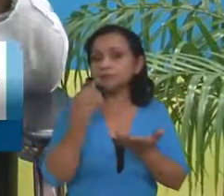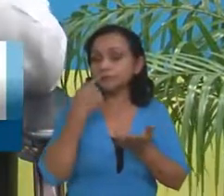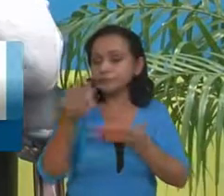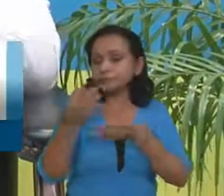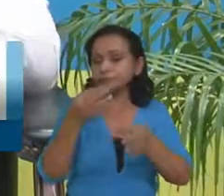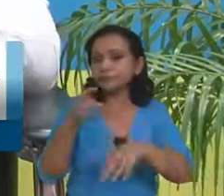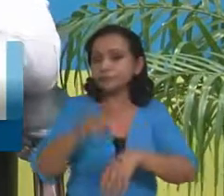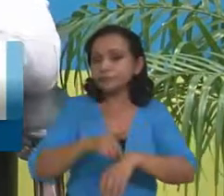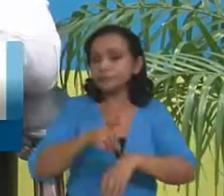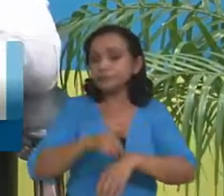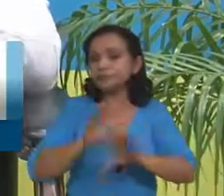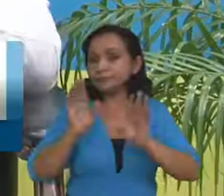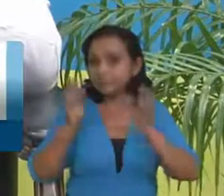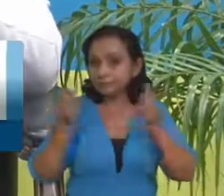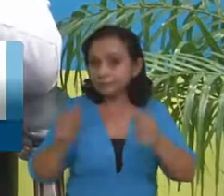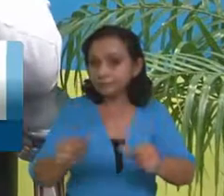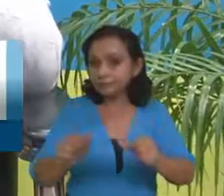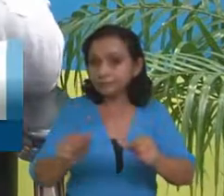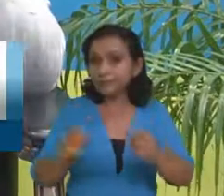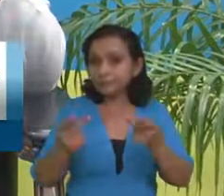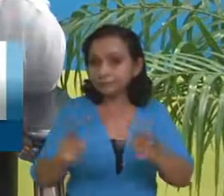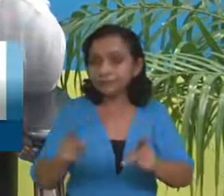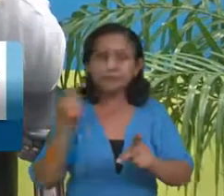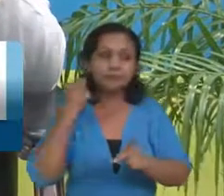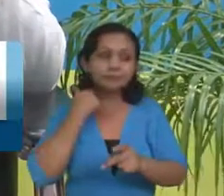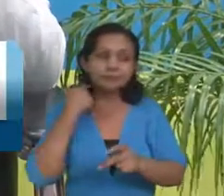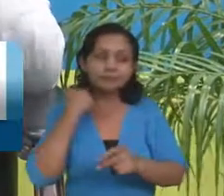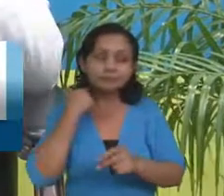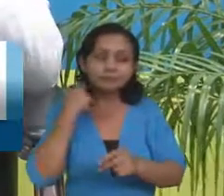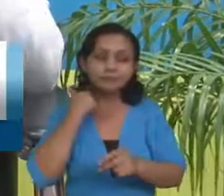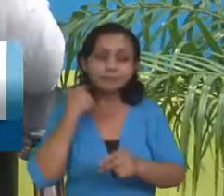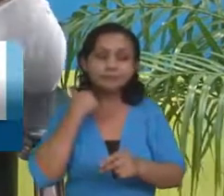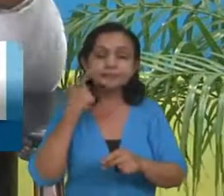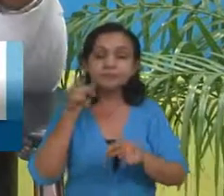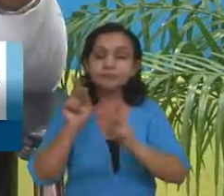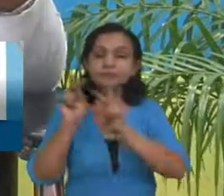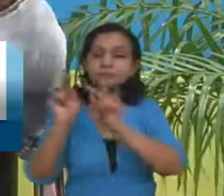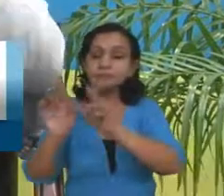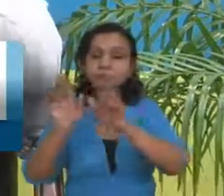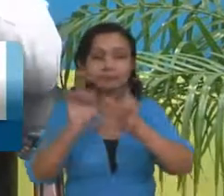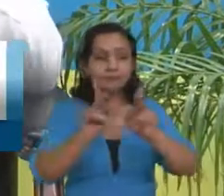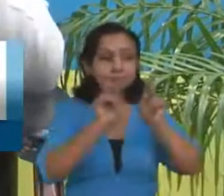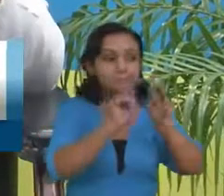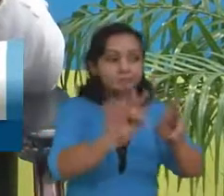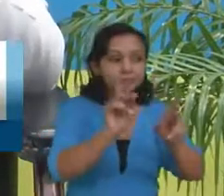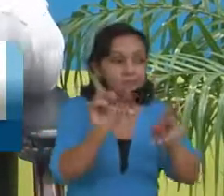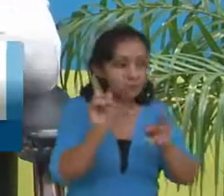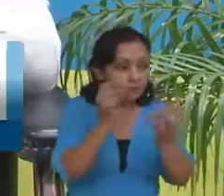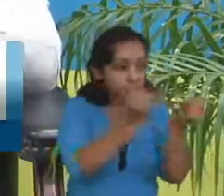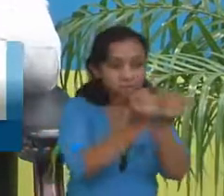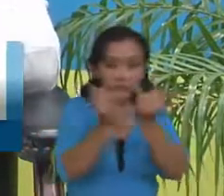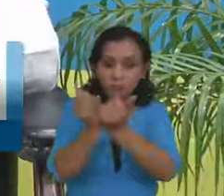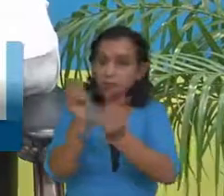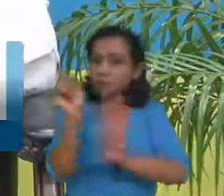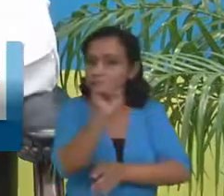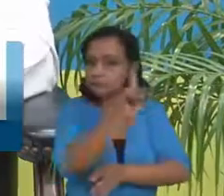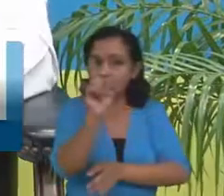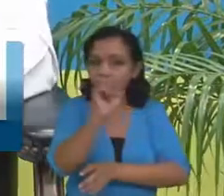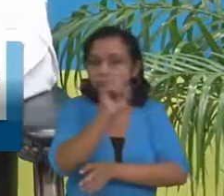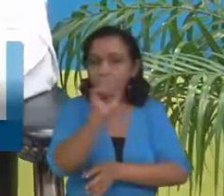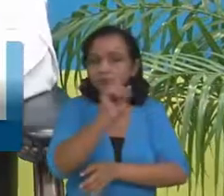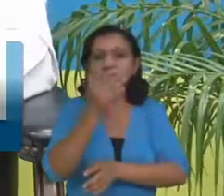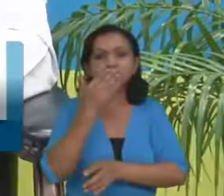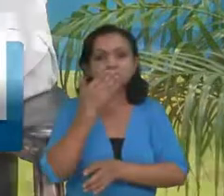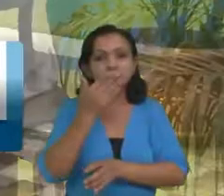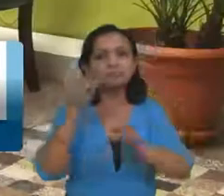recomendaciones, ¿de acuerdo? Pero siempre hay que individualizar al paciente, no todos son iguales. Okay. Es muy buen